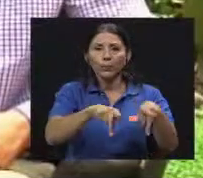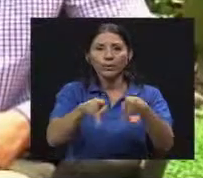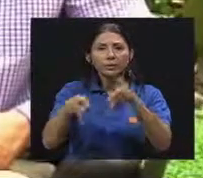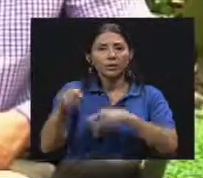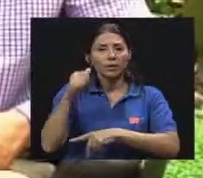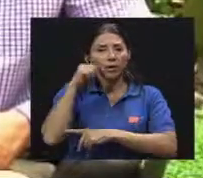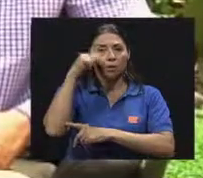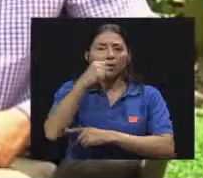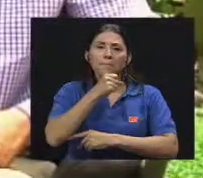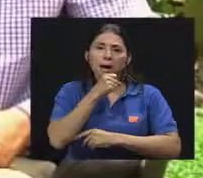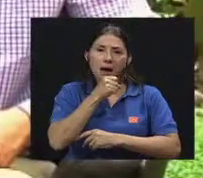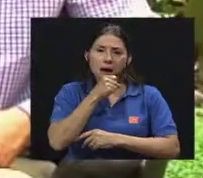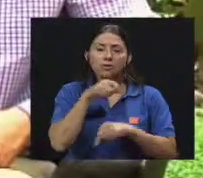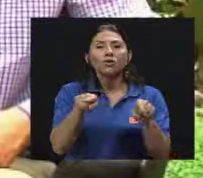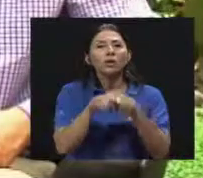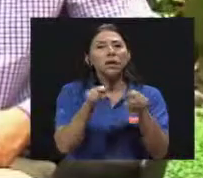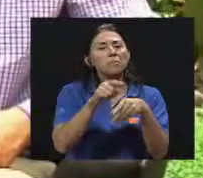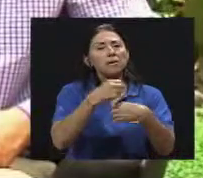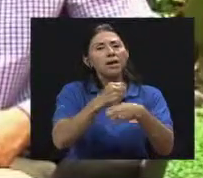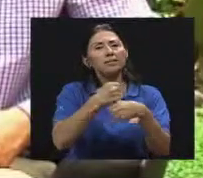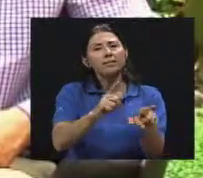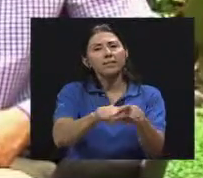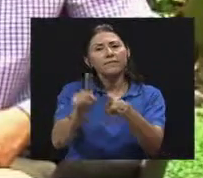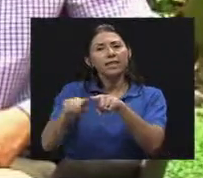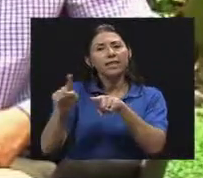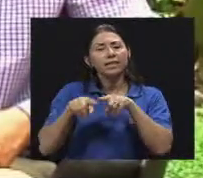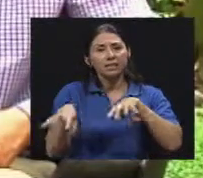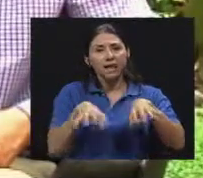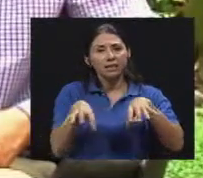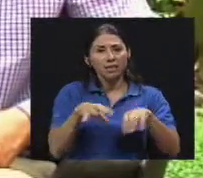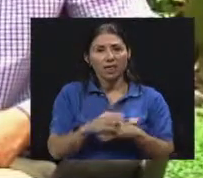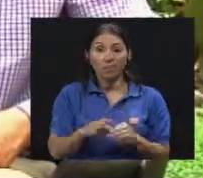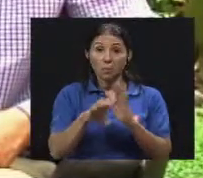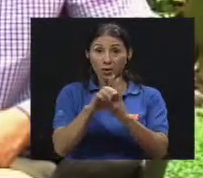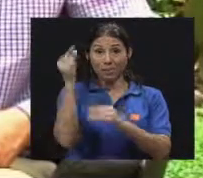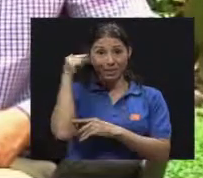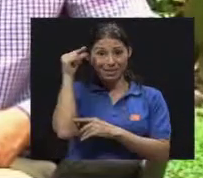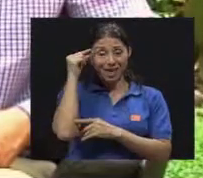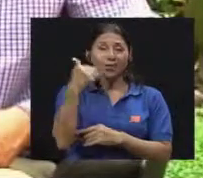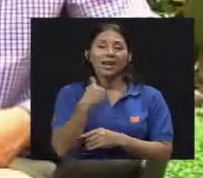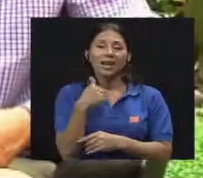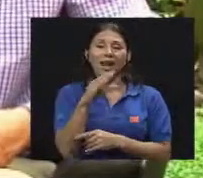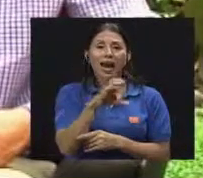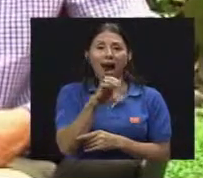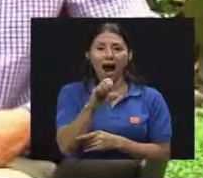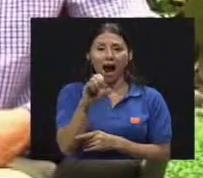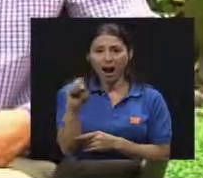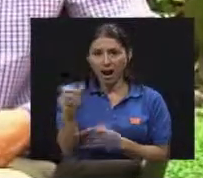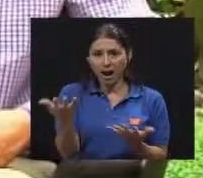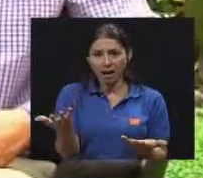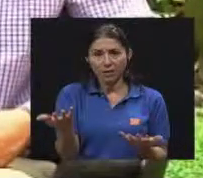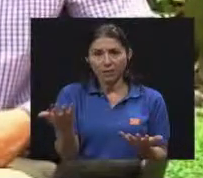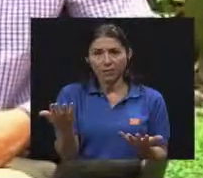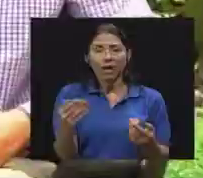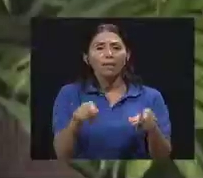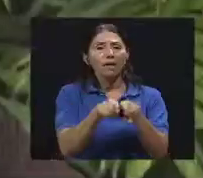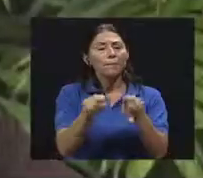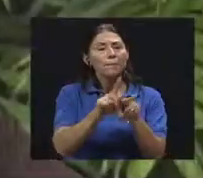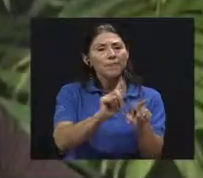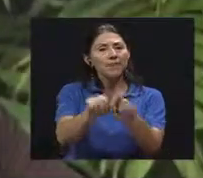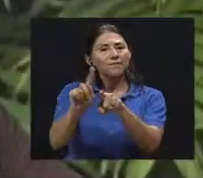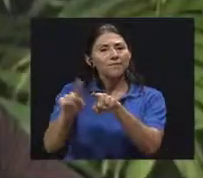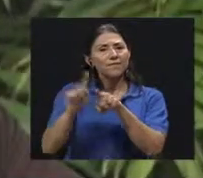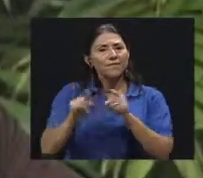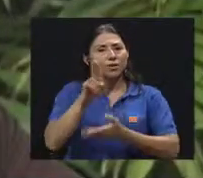realizan diferentes actividades. Desde el Estado, bueno, ustedes mencionaban la Caja, tiene programas, ¿verdad? Las